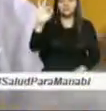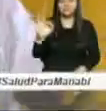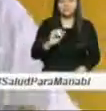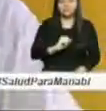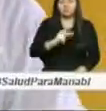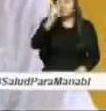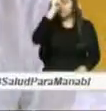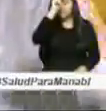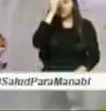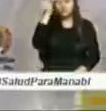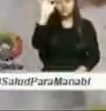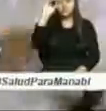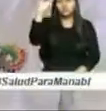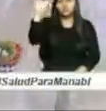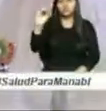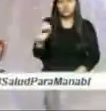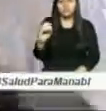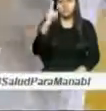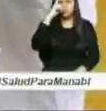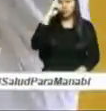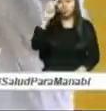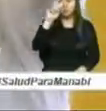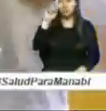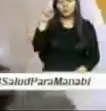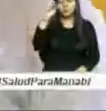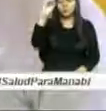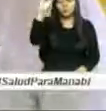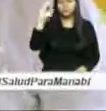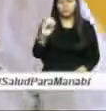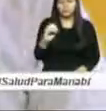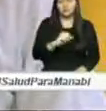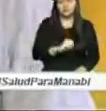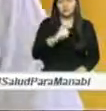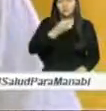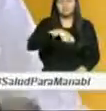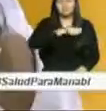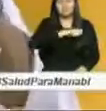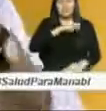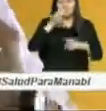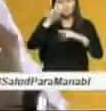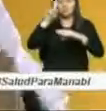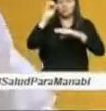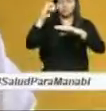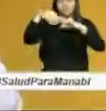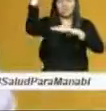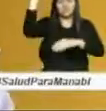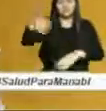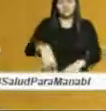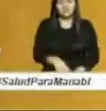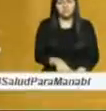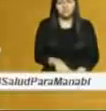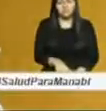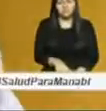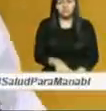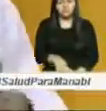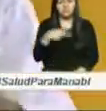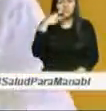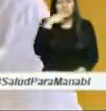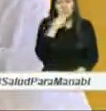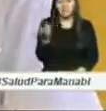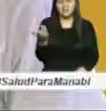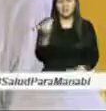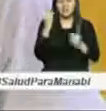Perú es 18%. En Uruguay 21%. En España más de 21% todavía. Nos están mintiendo. Pero los ricos quieren